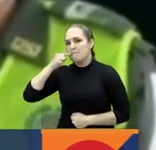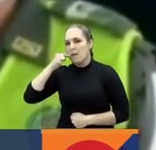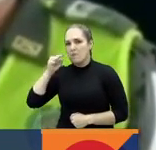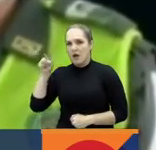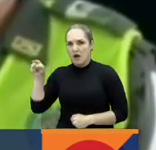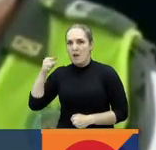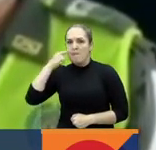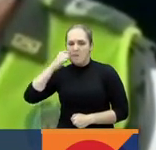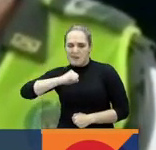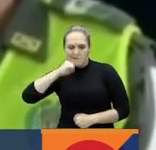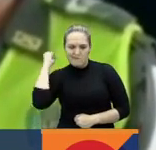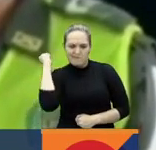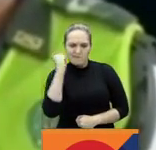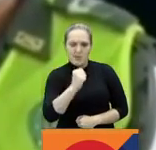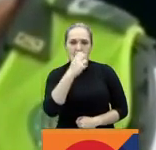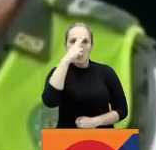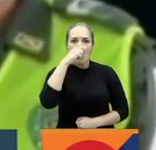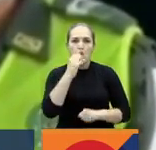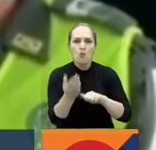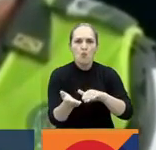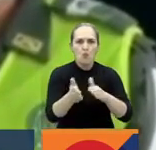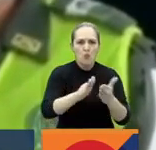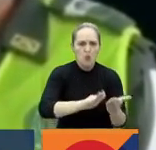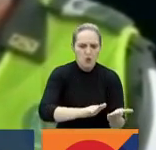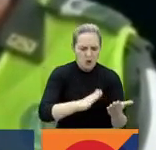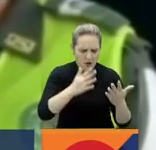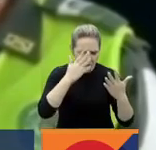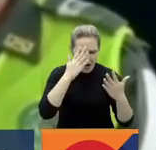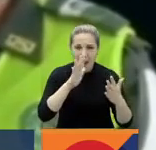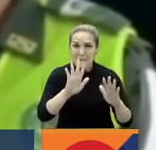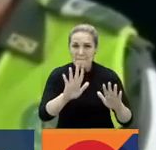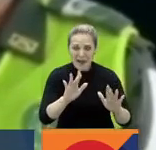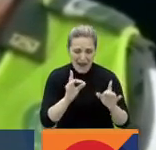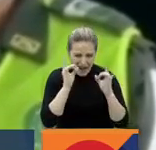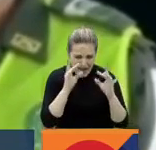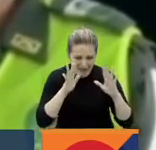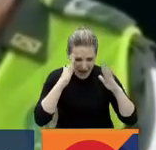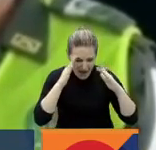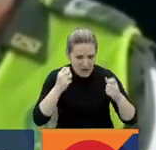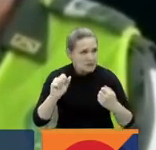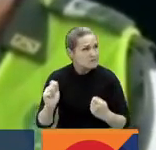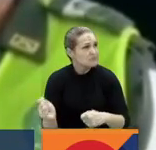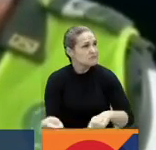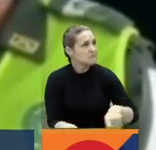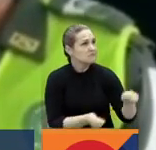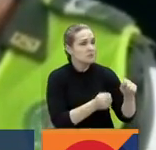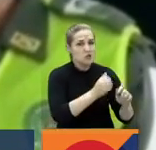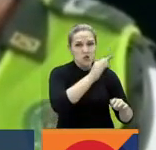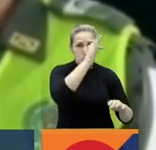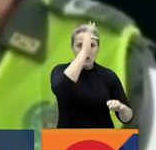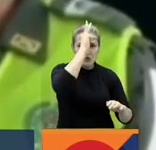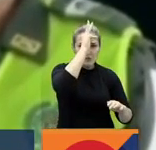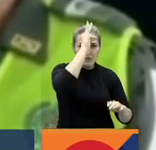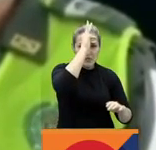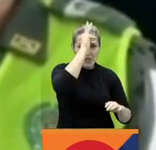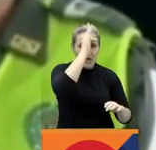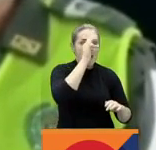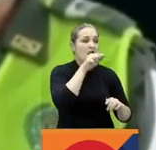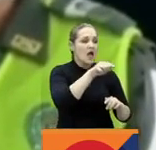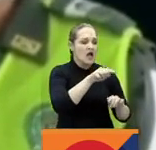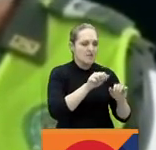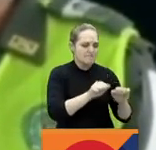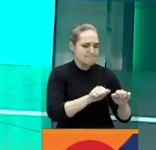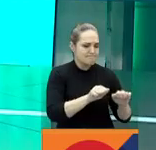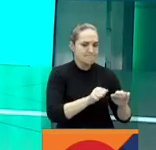de las lesiones, es trasladado inmediatamente a un centro asistencial por personal de la Policía Nacional, llegando sin